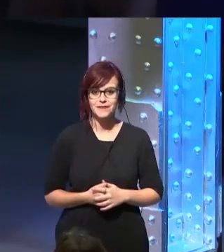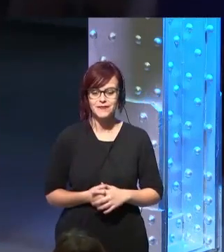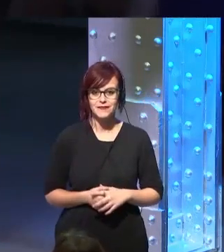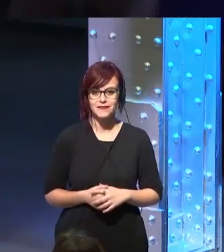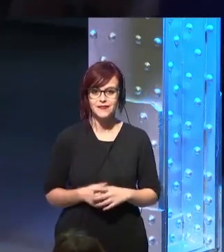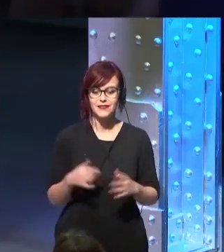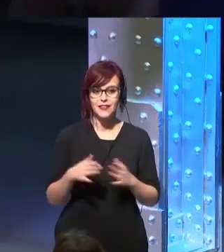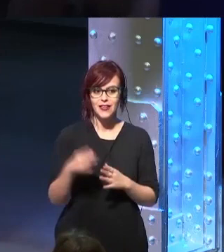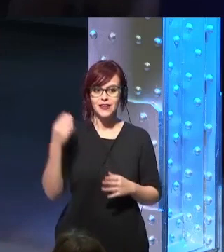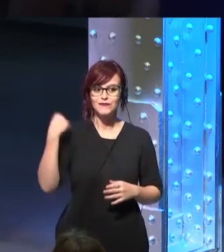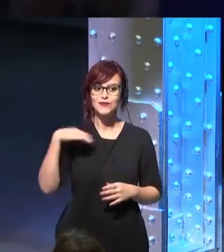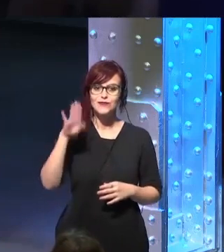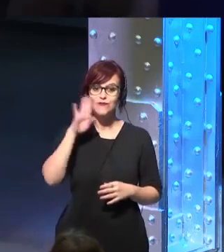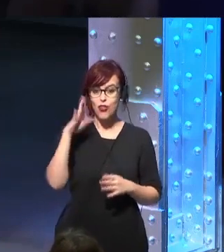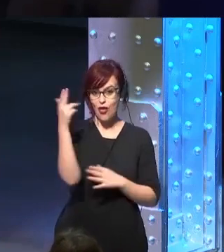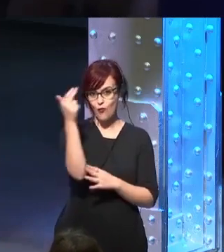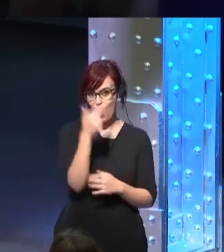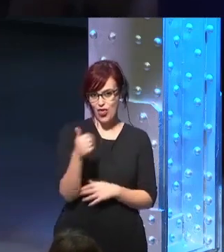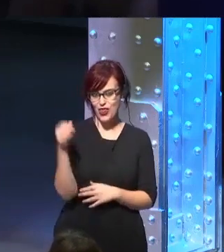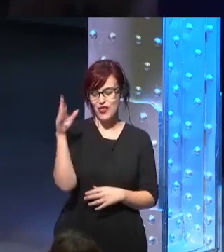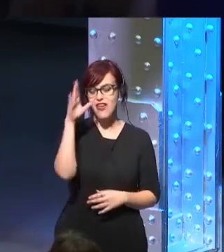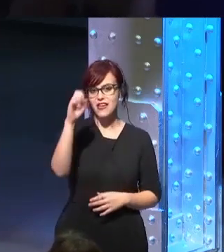cuadro de Caravaggio.